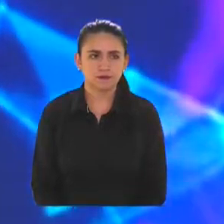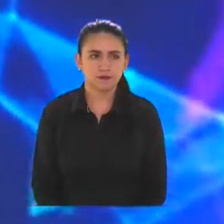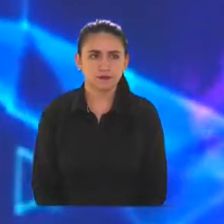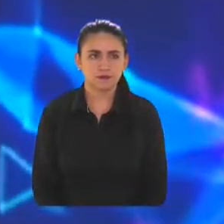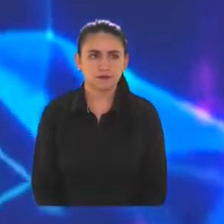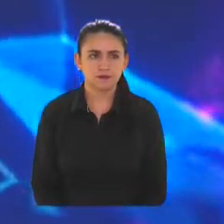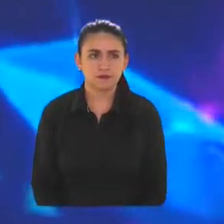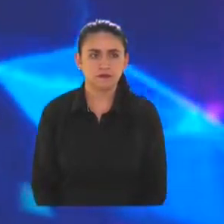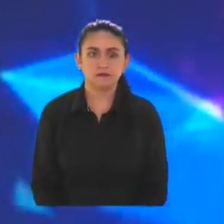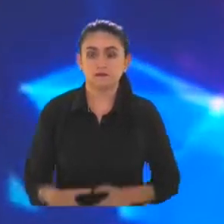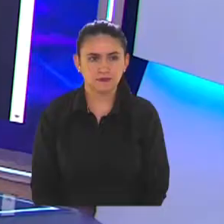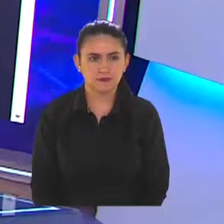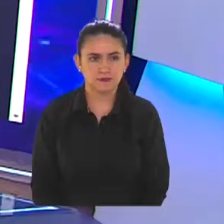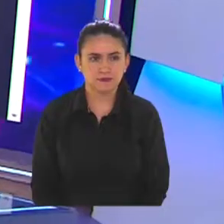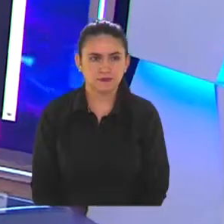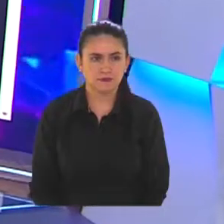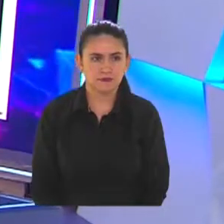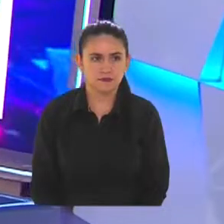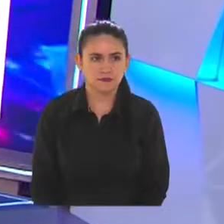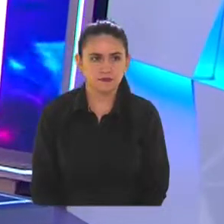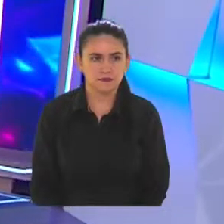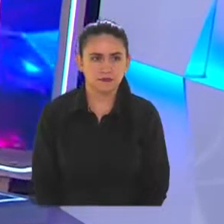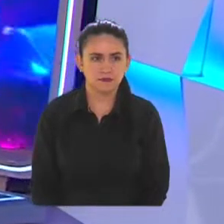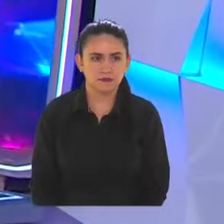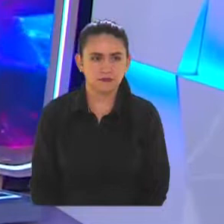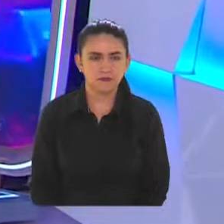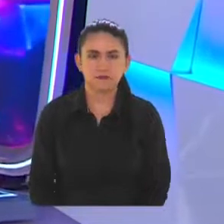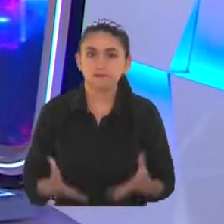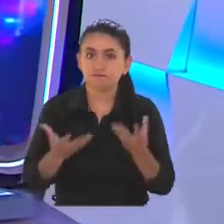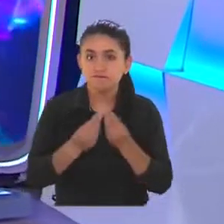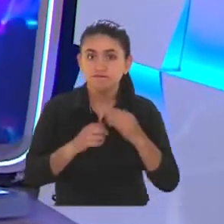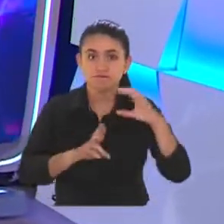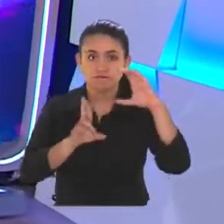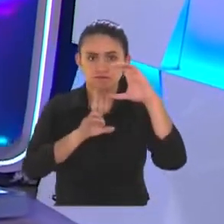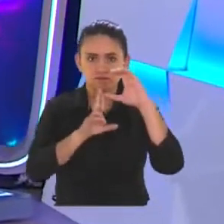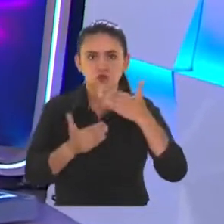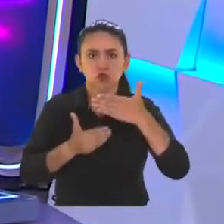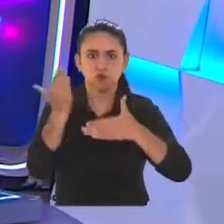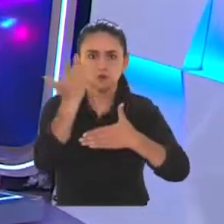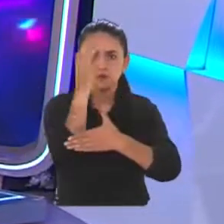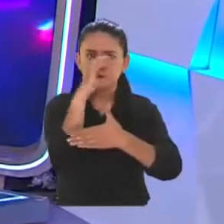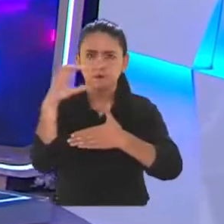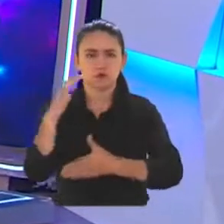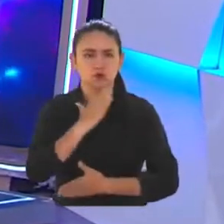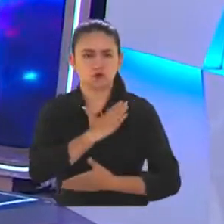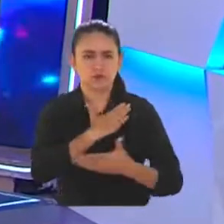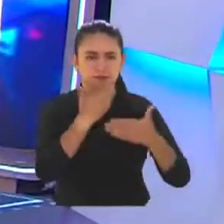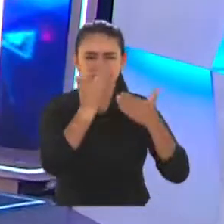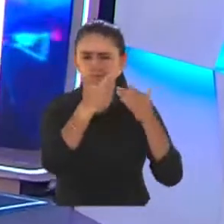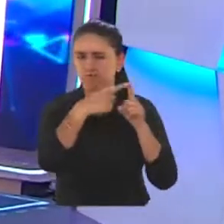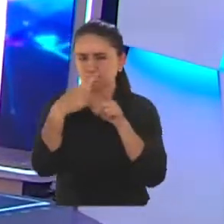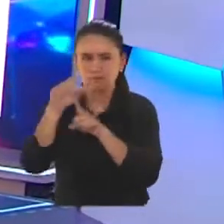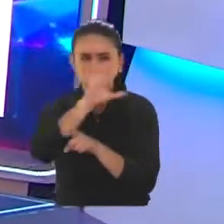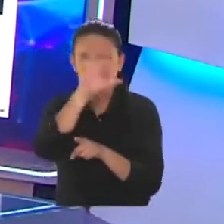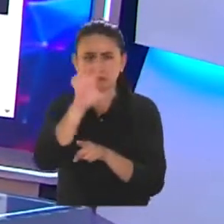Celebra con tu parche y gana usando... Vean, a canalrcn.com llegan nuevas producciones de RCN como Merlina Mujer Divina, que